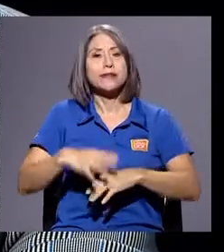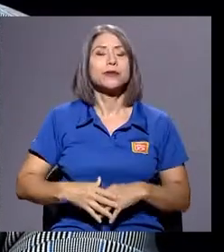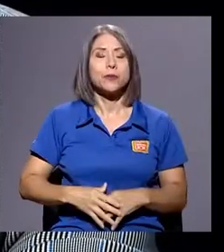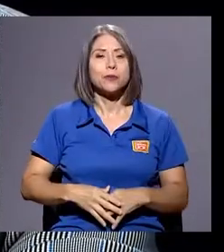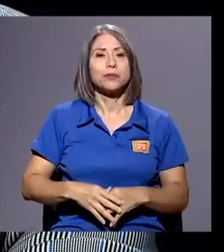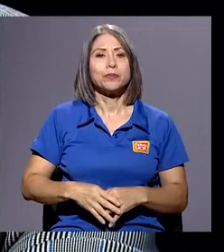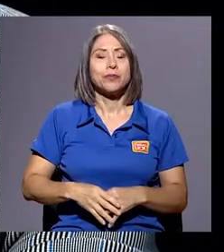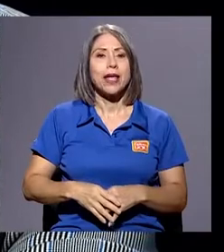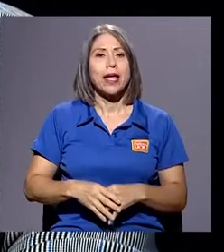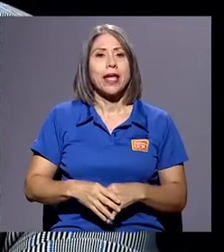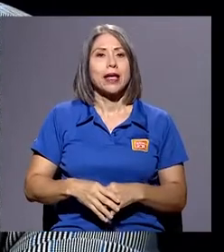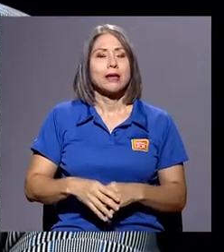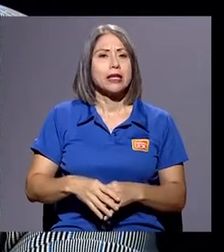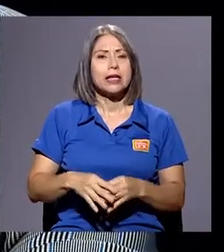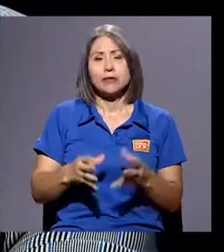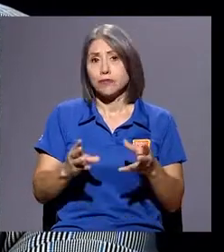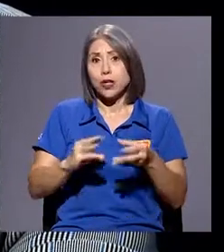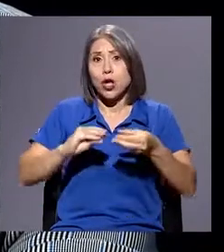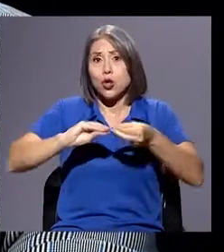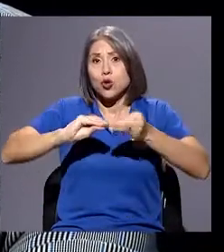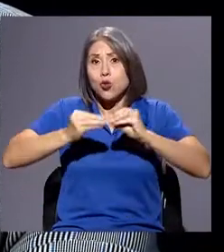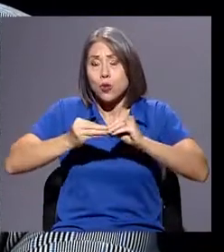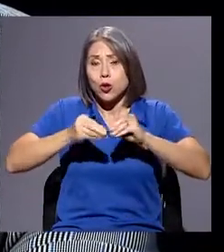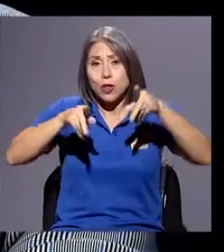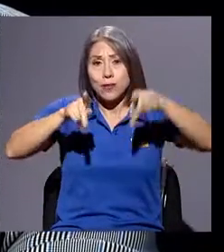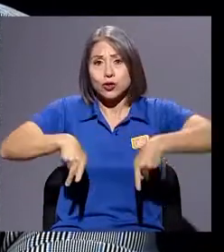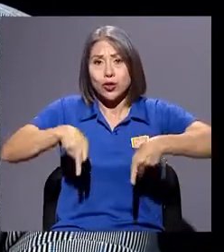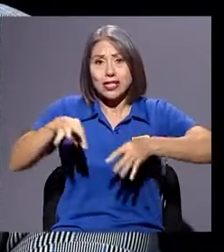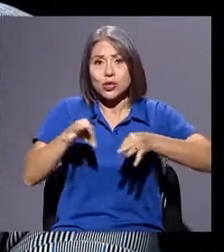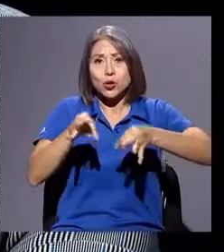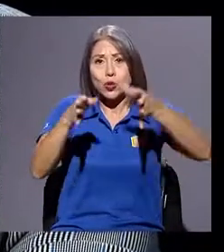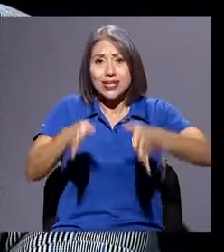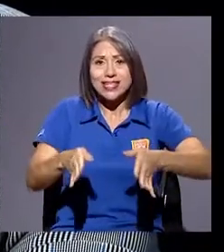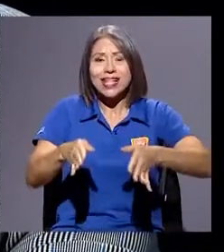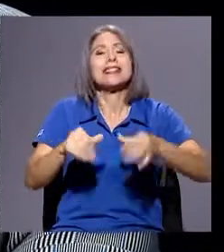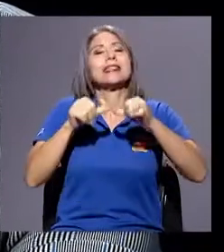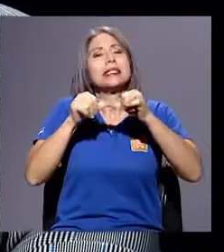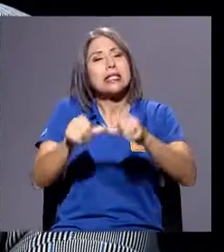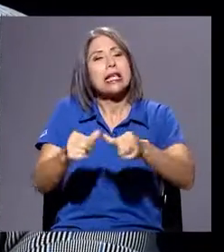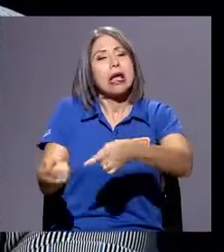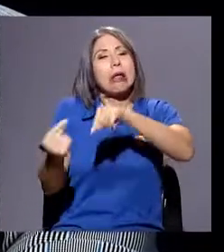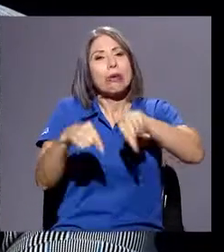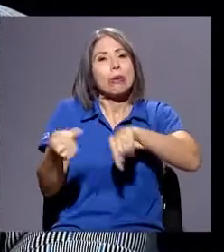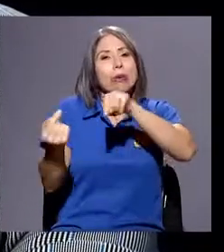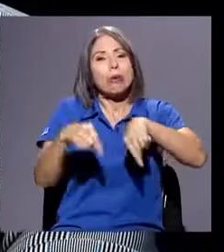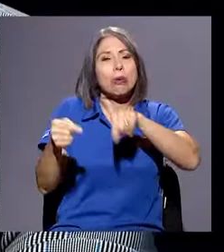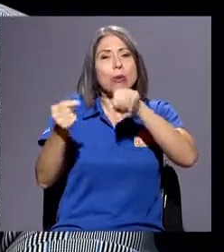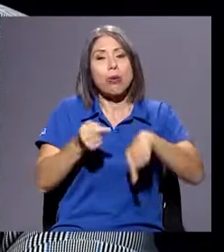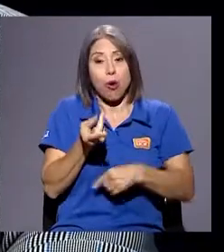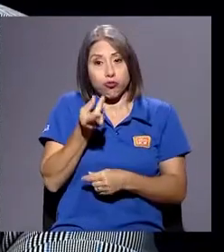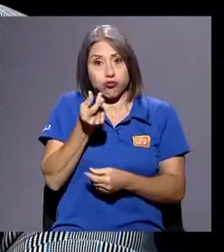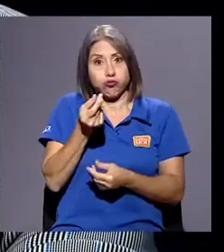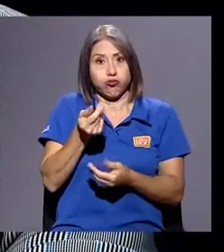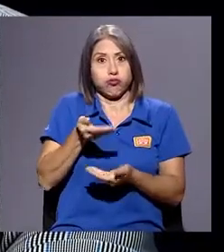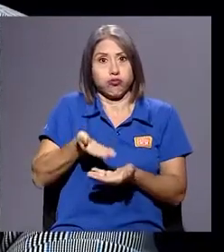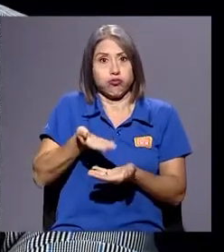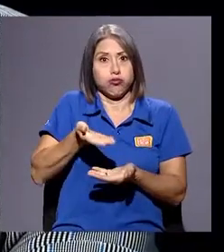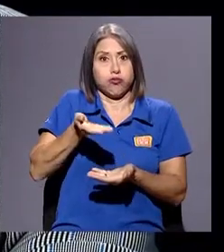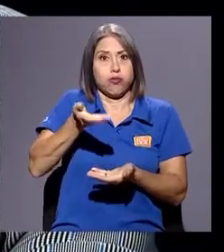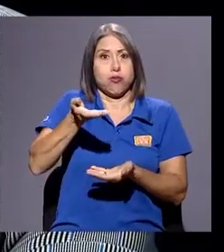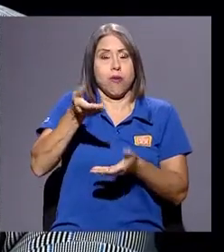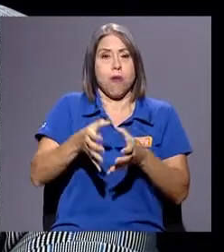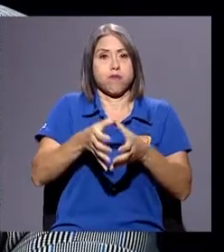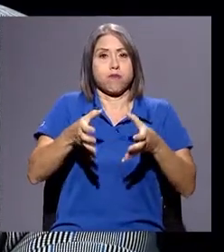número de turistas sigue creciendo, el número de divisas que ingresan al país sigue creciendo y por